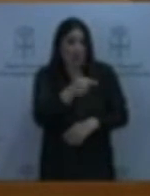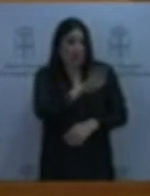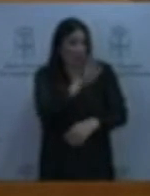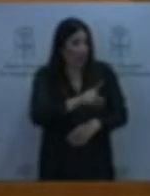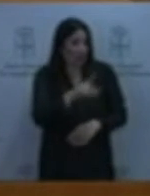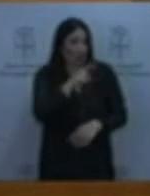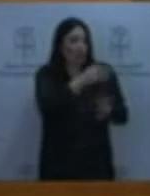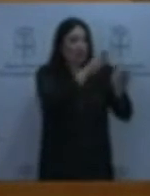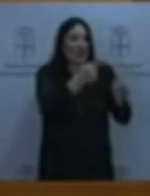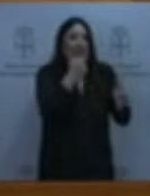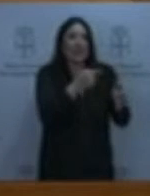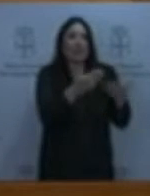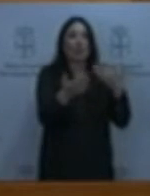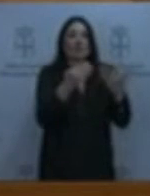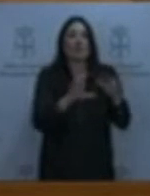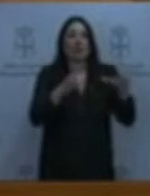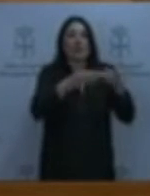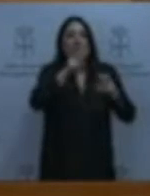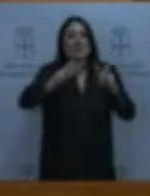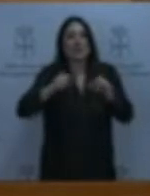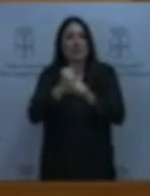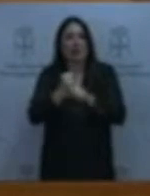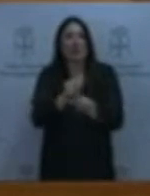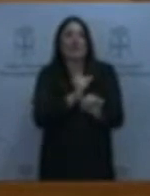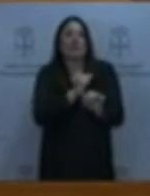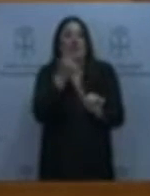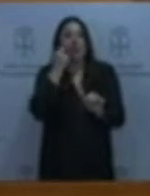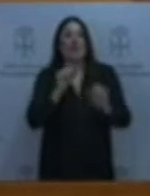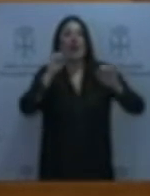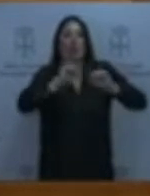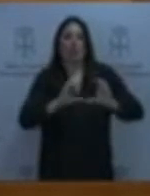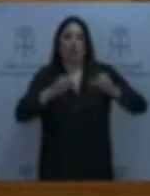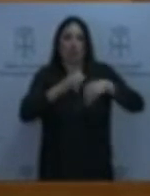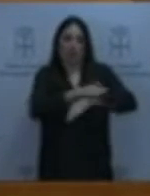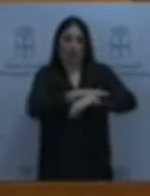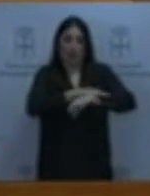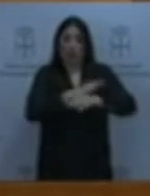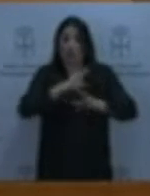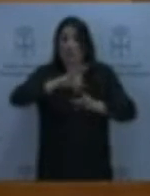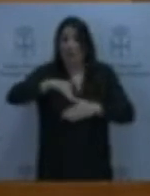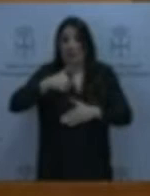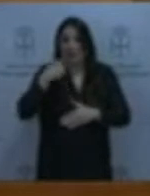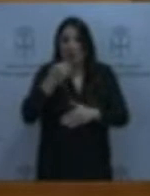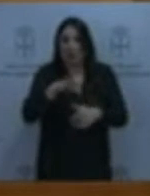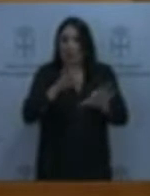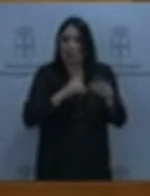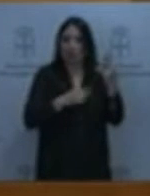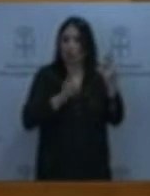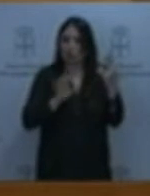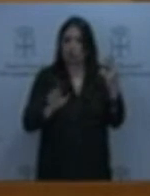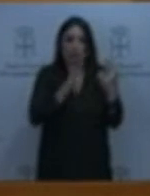los trabajadores que estaban esperando el acuerdo del Consejo de Gobierno. Por lo tanto, a mí solamente me caben esas dos posibilidades. Las dos